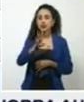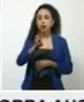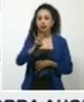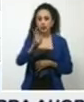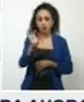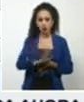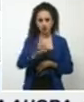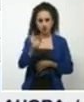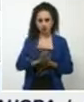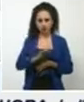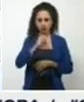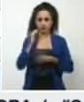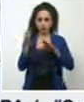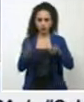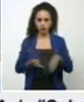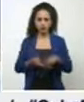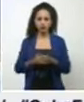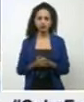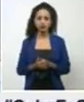6,53%.